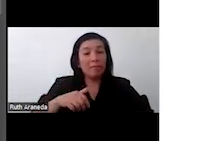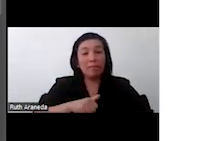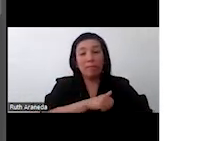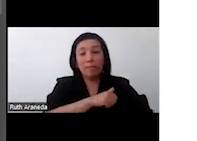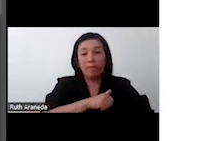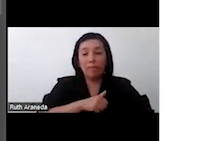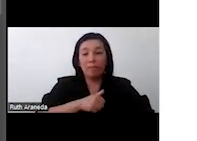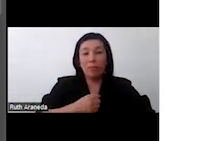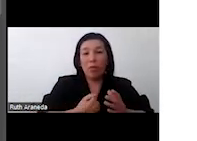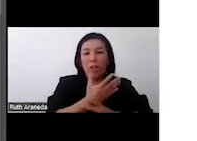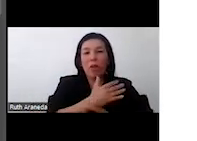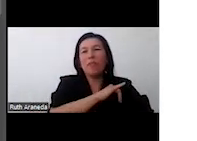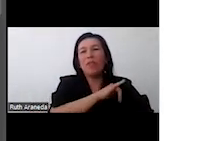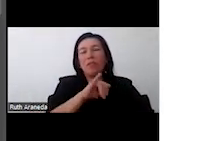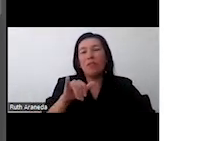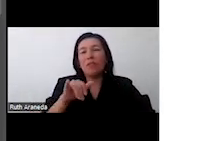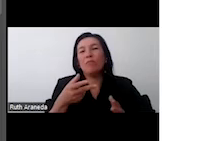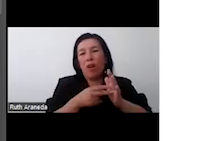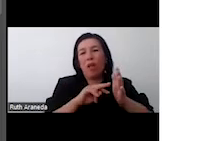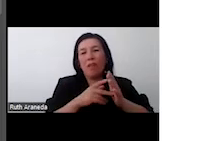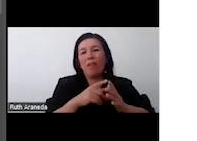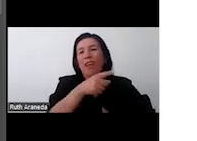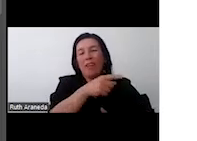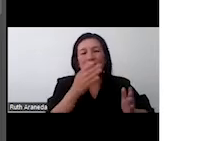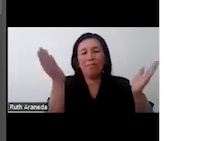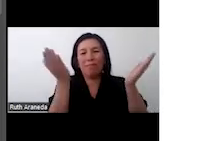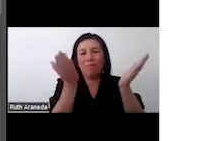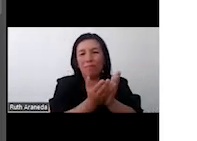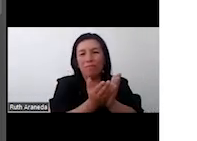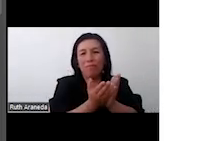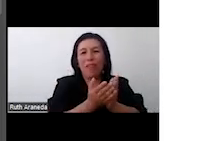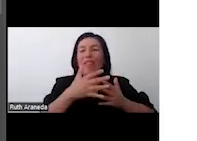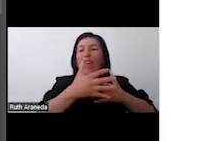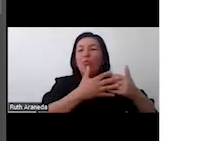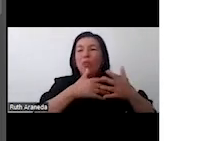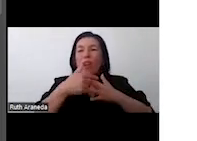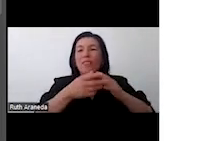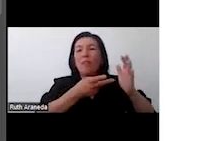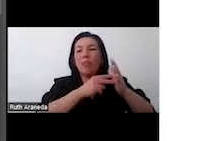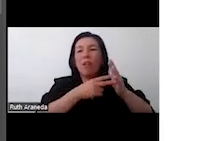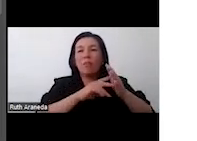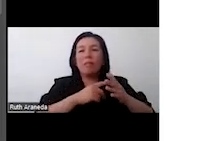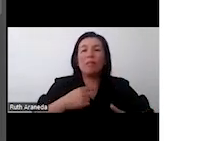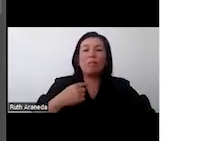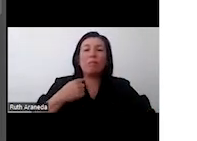a impactos que tuvo también el valle, y por ende también la naturaleza que existía en ese lugar.